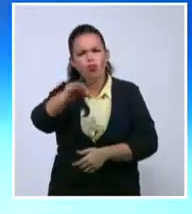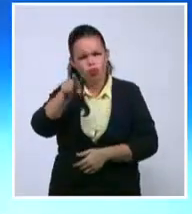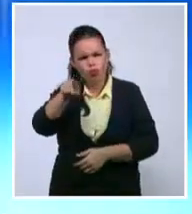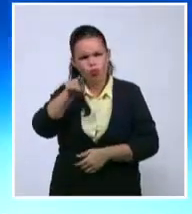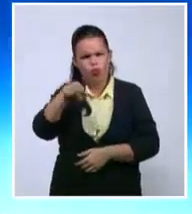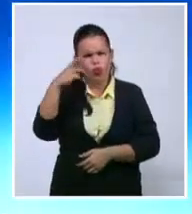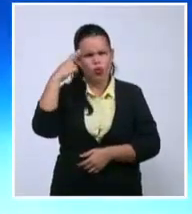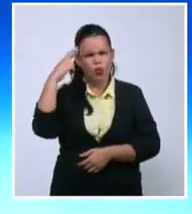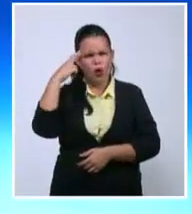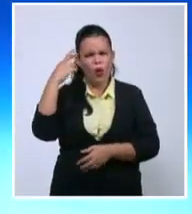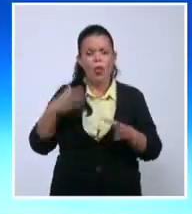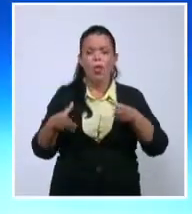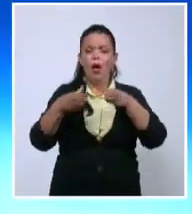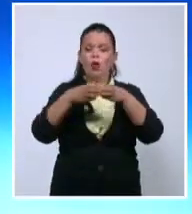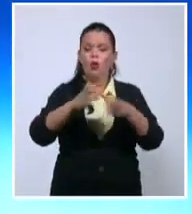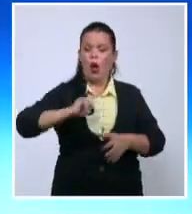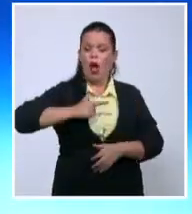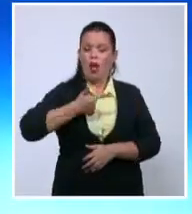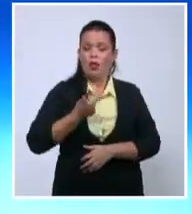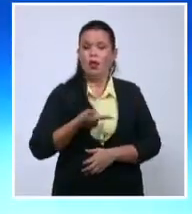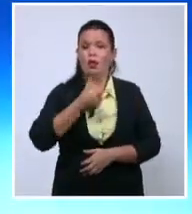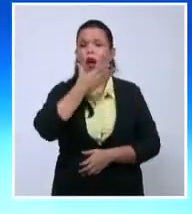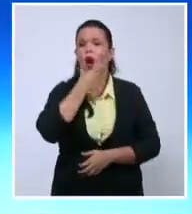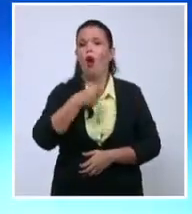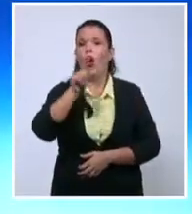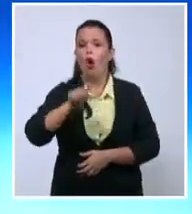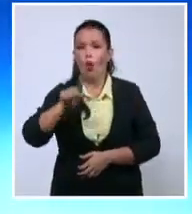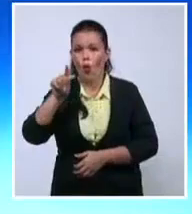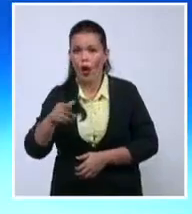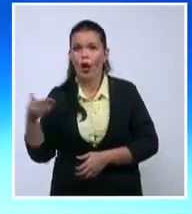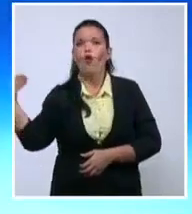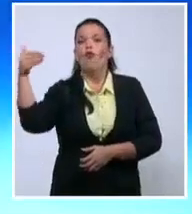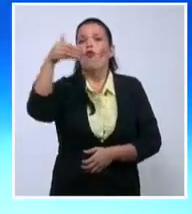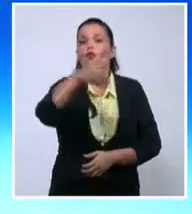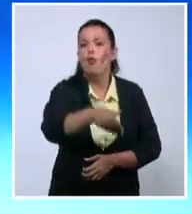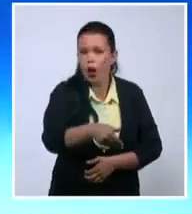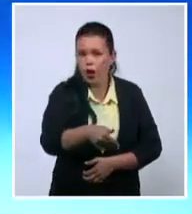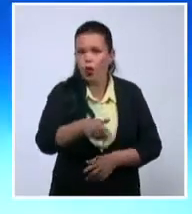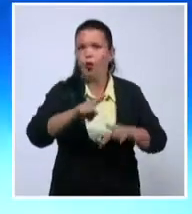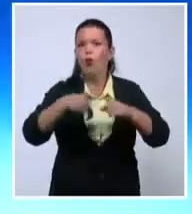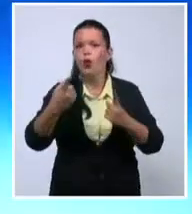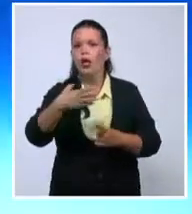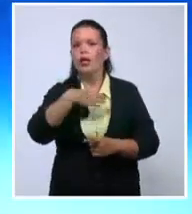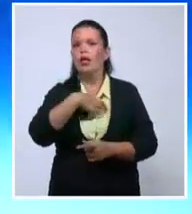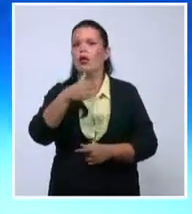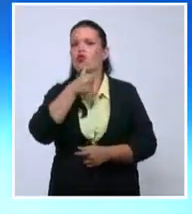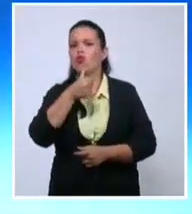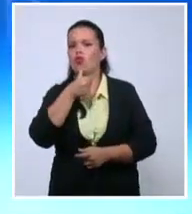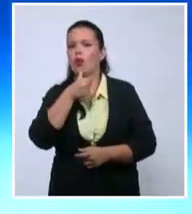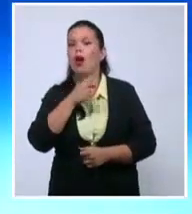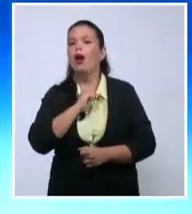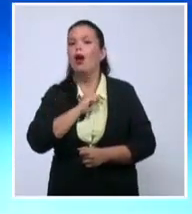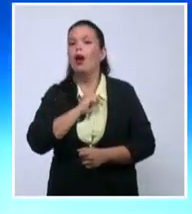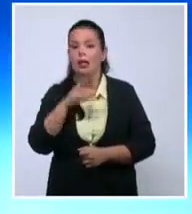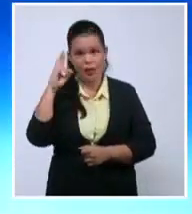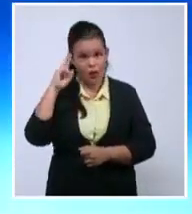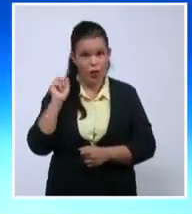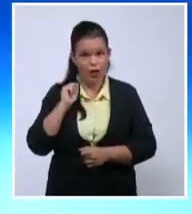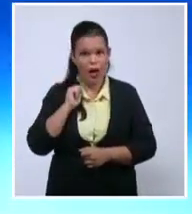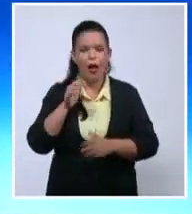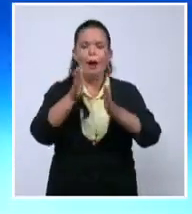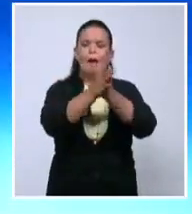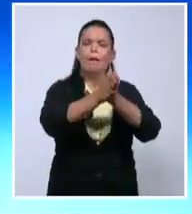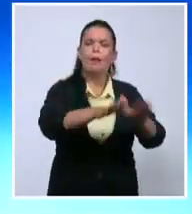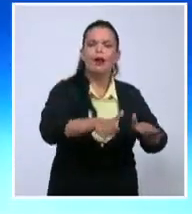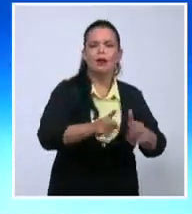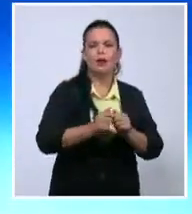Cultura pidiendo ser escuchados, otras personas, aclaro, otras personas que no eran ellos precisamente,